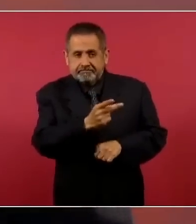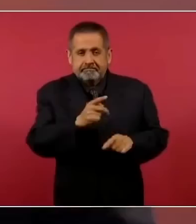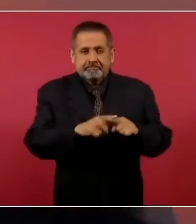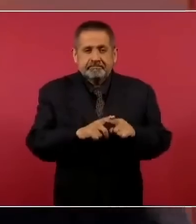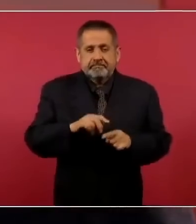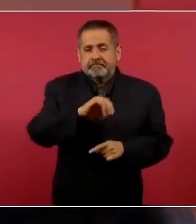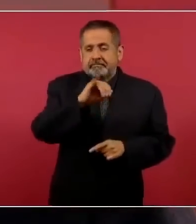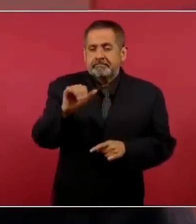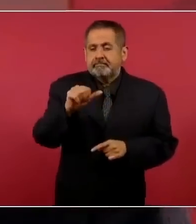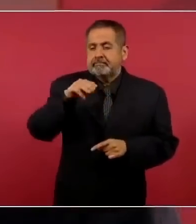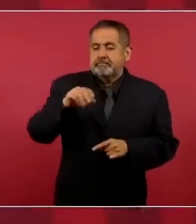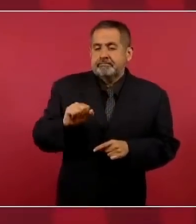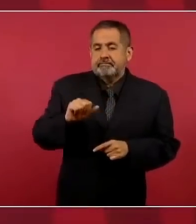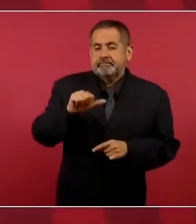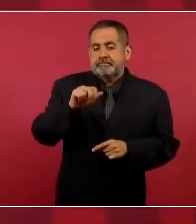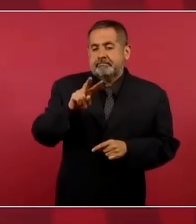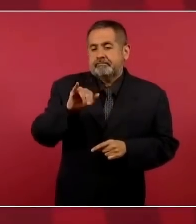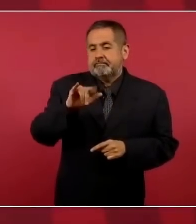Jaime Avilés,